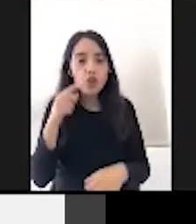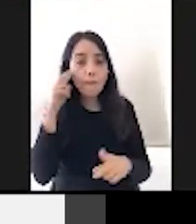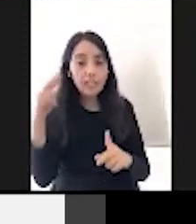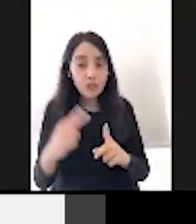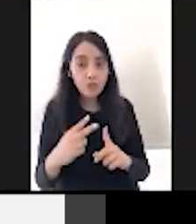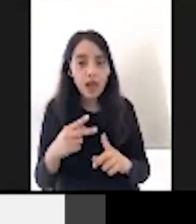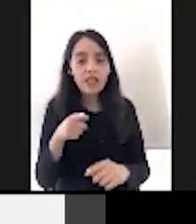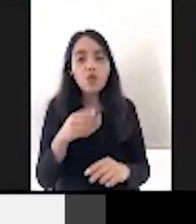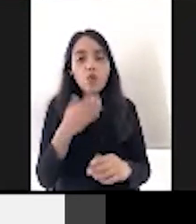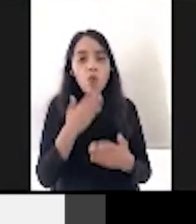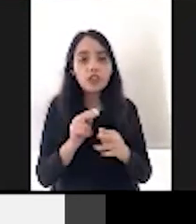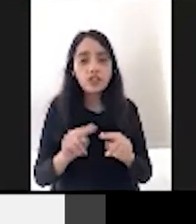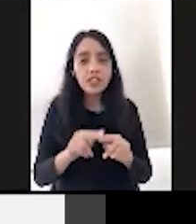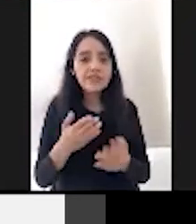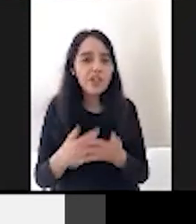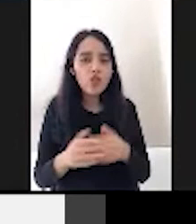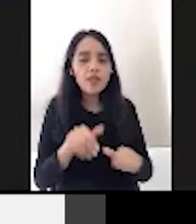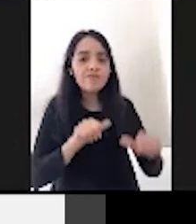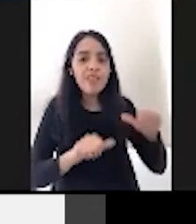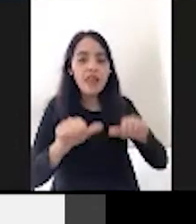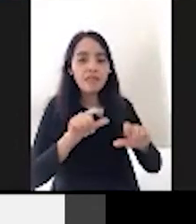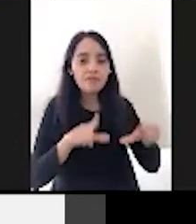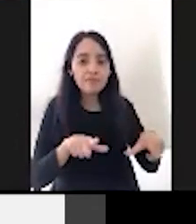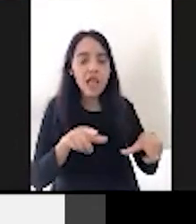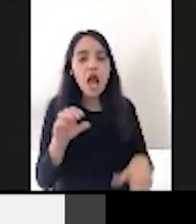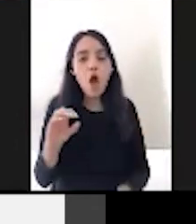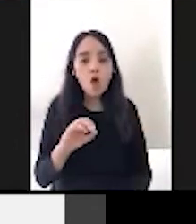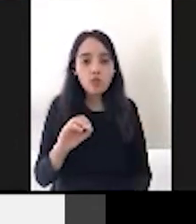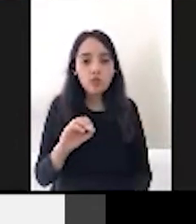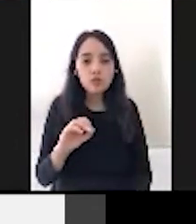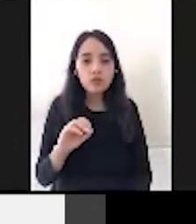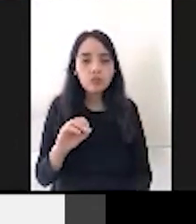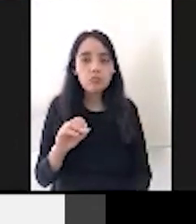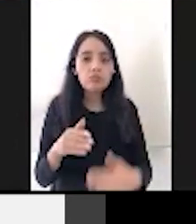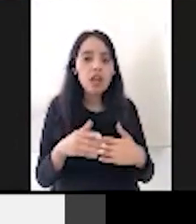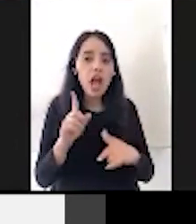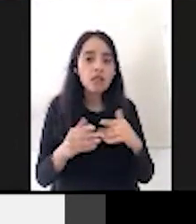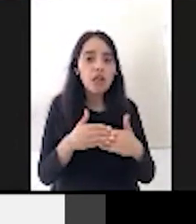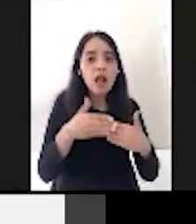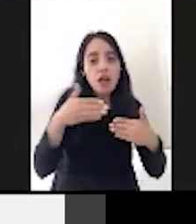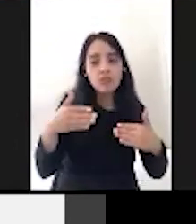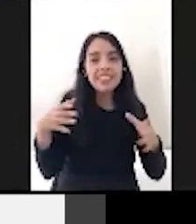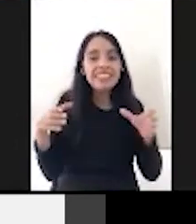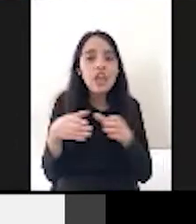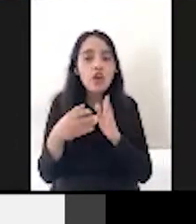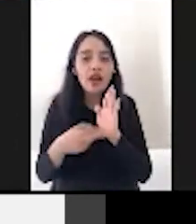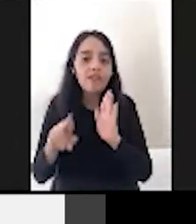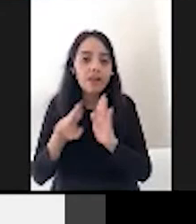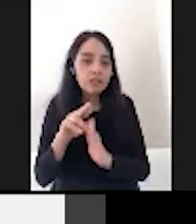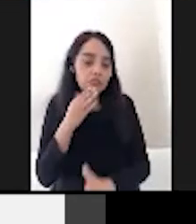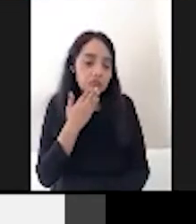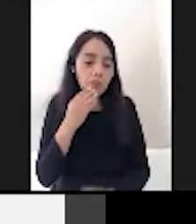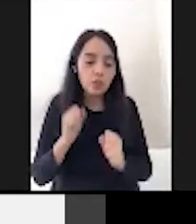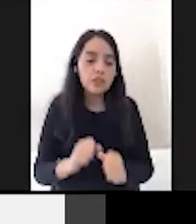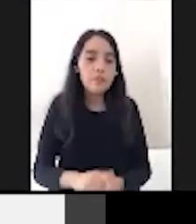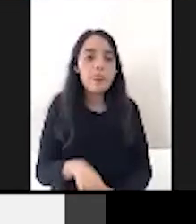el contexto de un laboratorio en general, o en el mejor de los casos, afuera en algunos lugares, en un centro de rehabilitación. Y esto hace